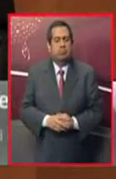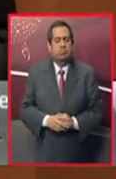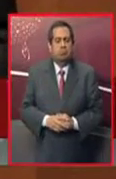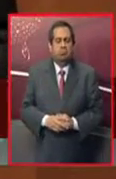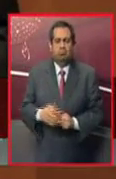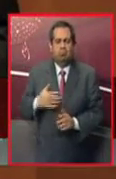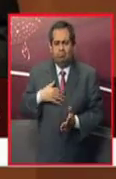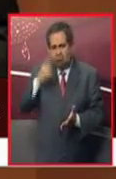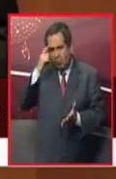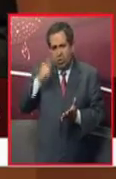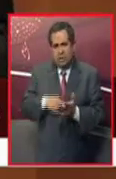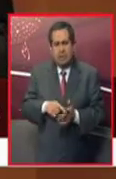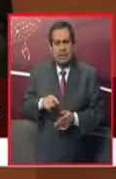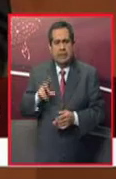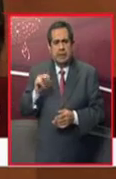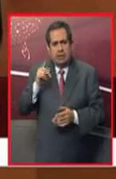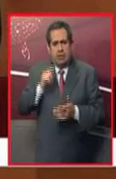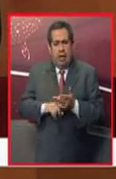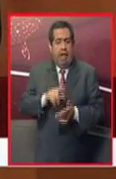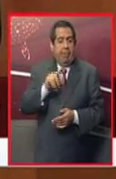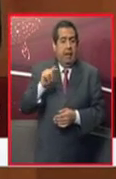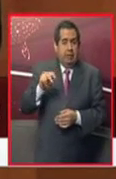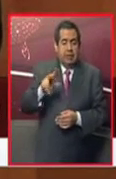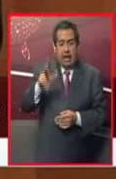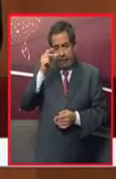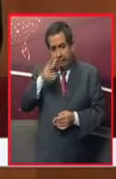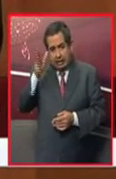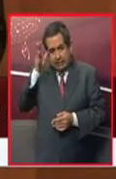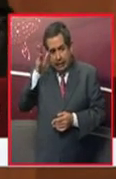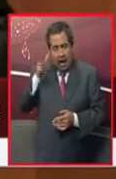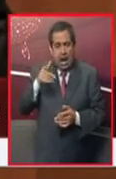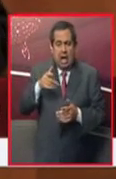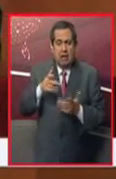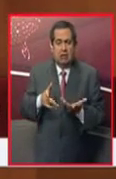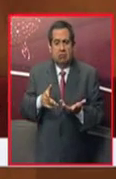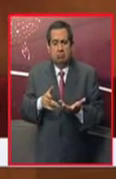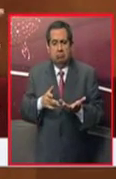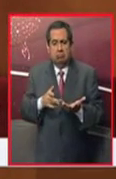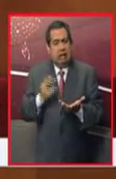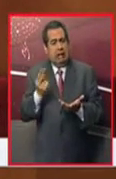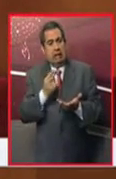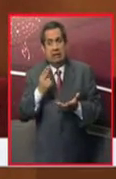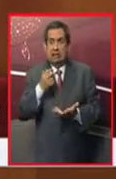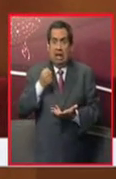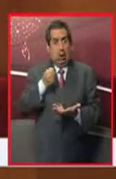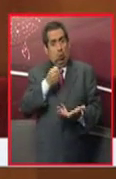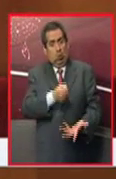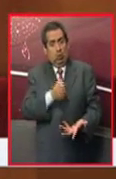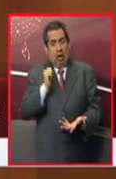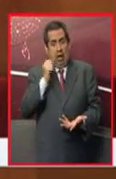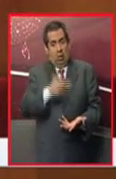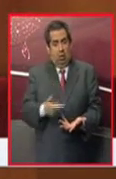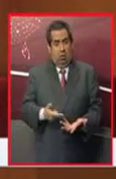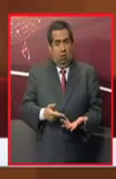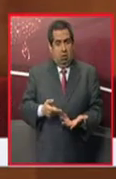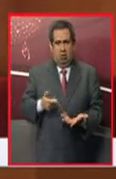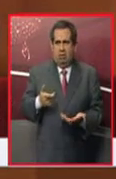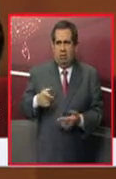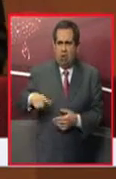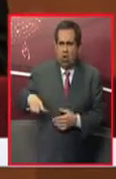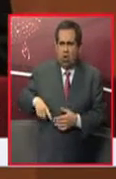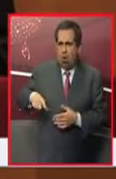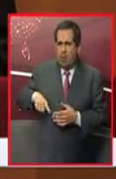No creo que Televisa y TV Azteca necesitan recursos, ¿verdad? Cuando el